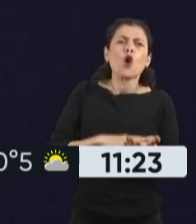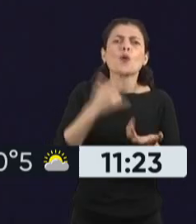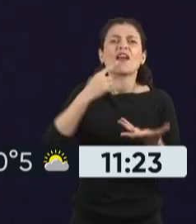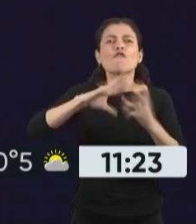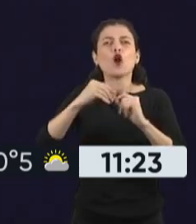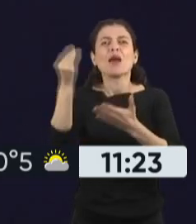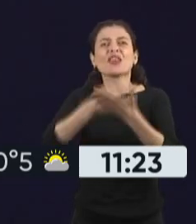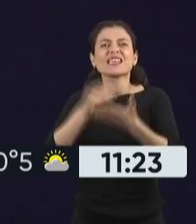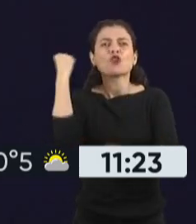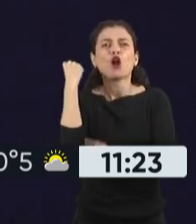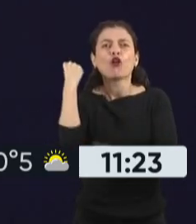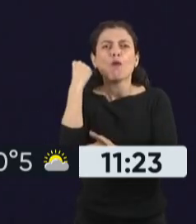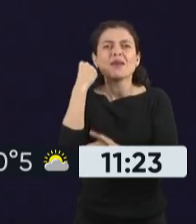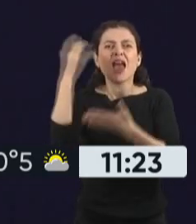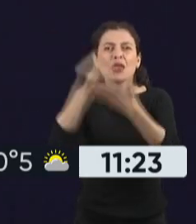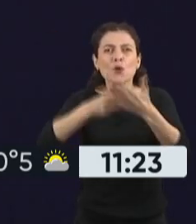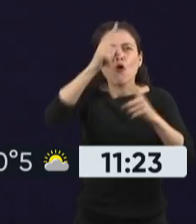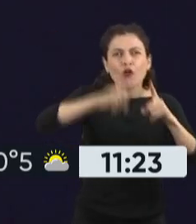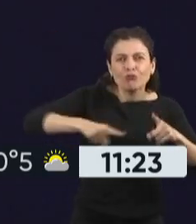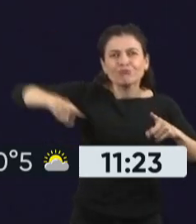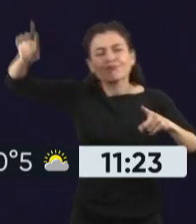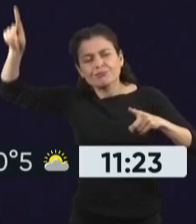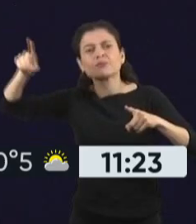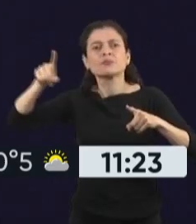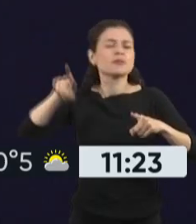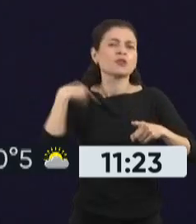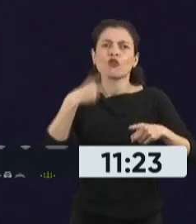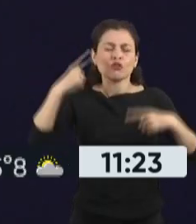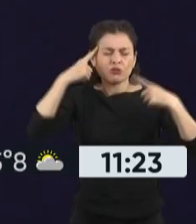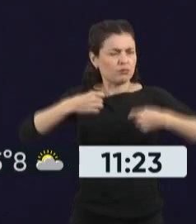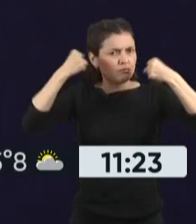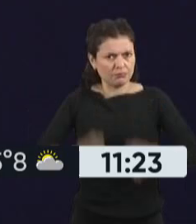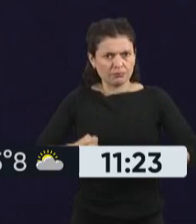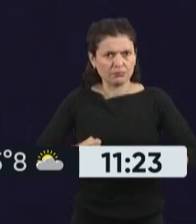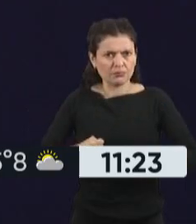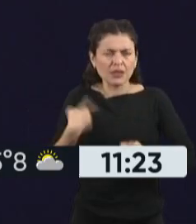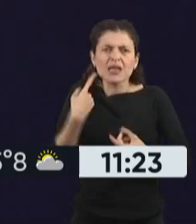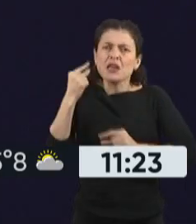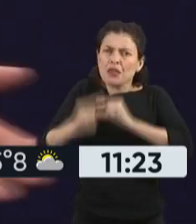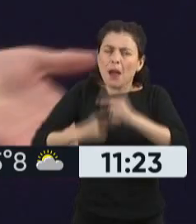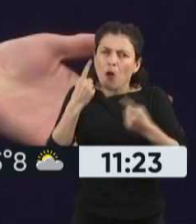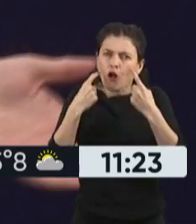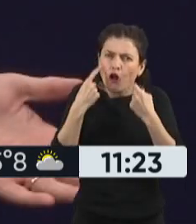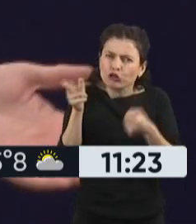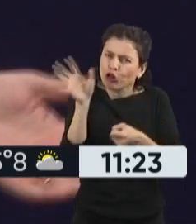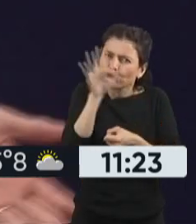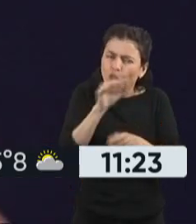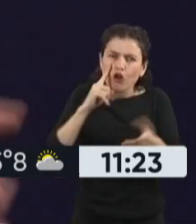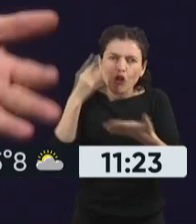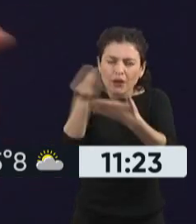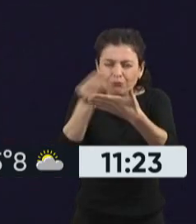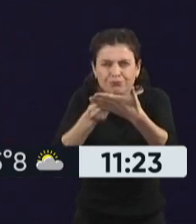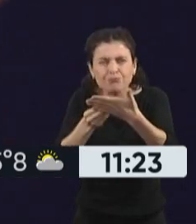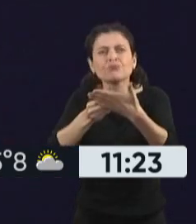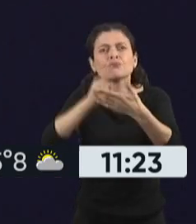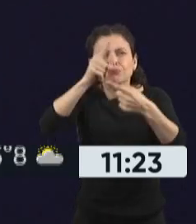B, por supuesto, es lo que pensamos, es en lo que creemos y es lo que estamos observando. En 3 meses,